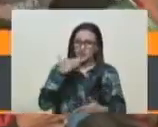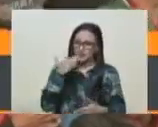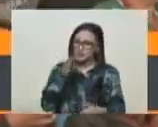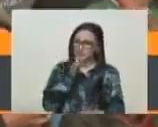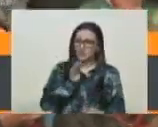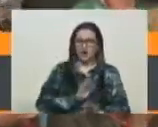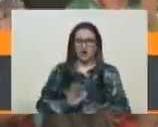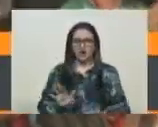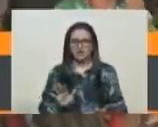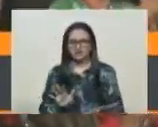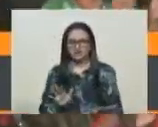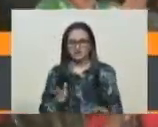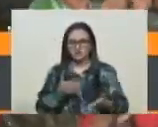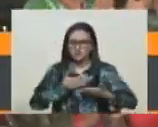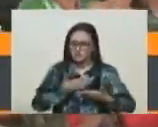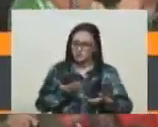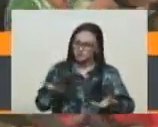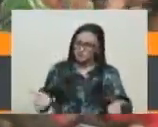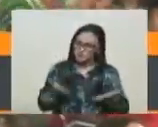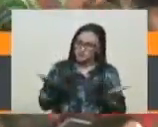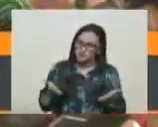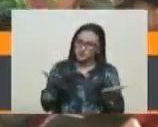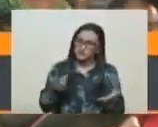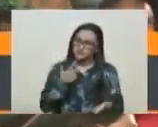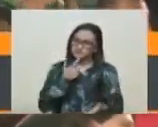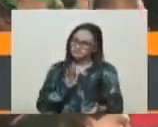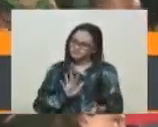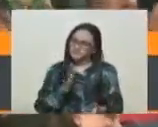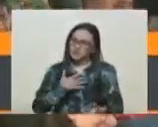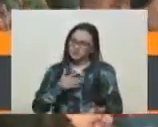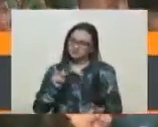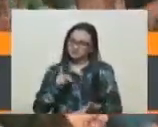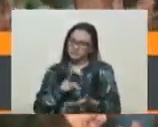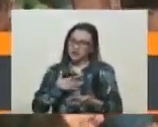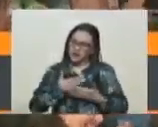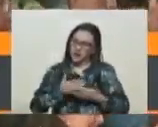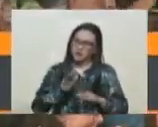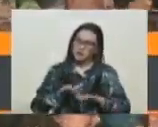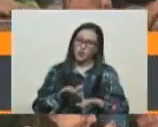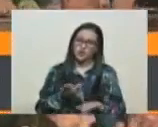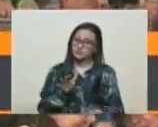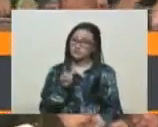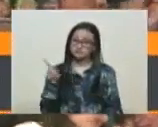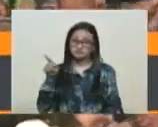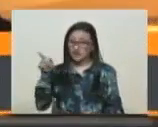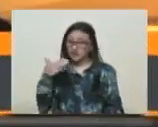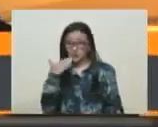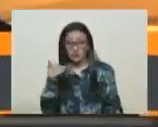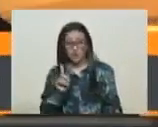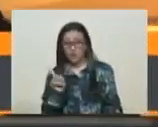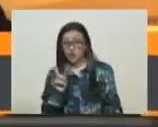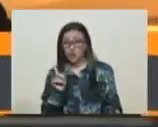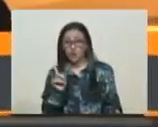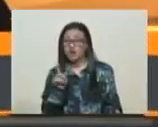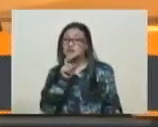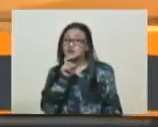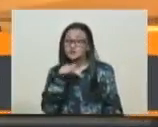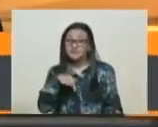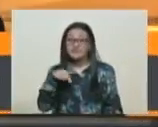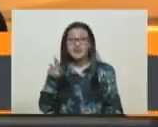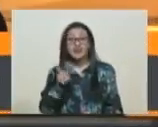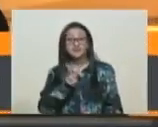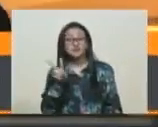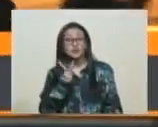que se acerca a llevarles aliento, a decirles aquí estamos con ustedes. No, es la mano solidaria de